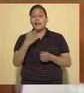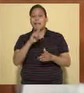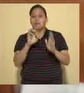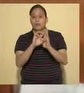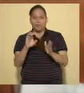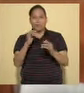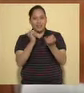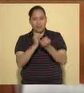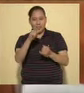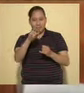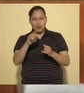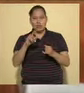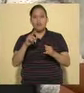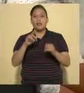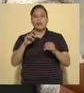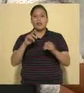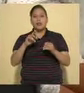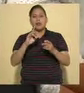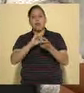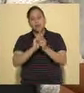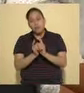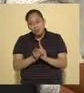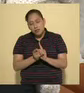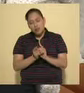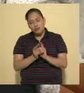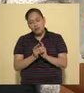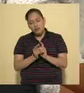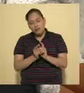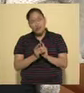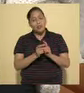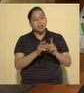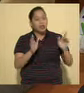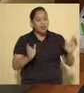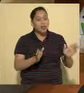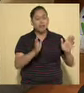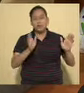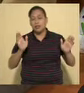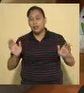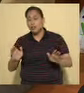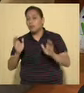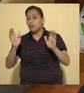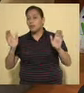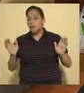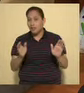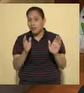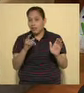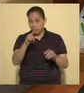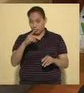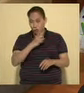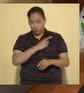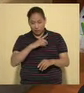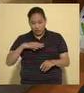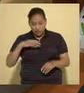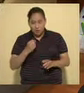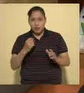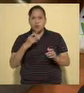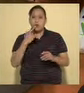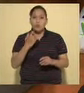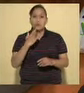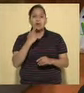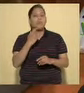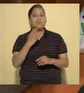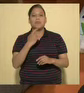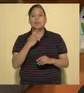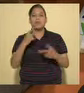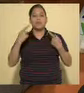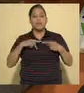por ejemplo, si tienes una forma depresiva y no empujas la vida y no tienes ese coraje para salir, ese coraje para luchar, pues